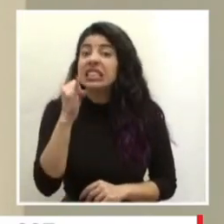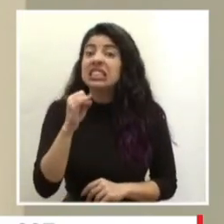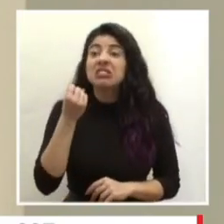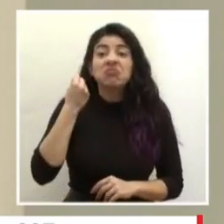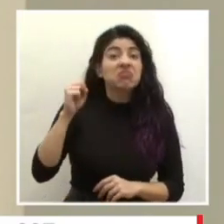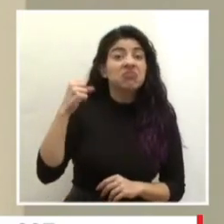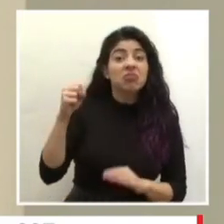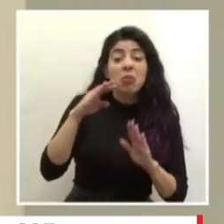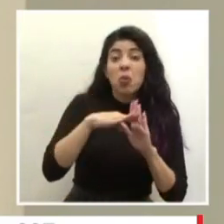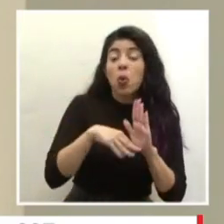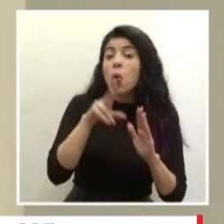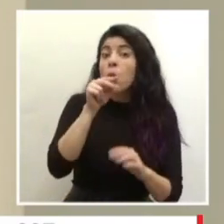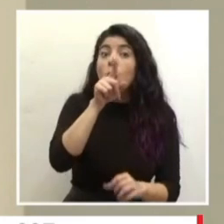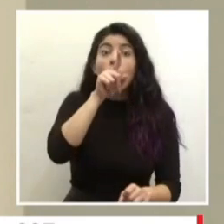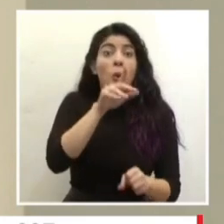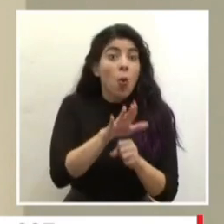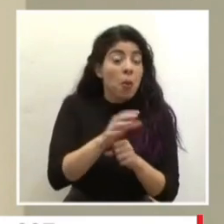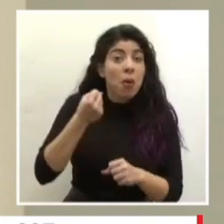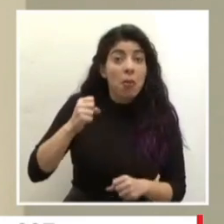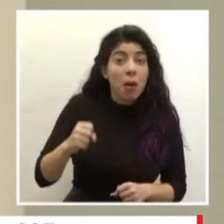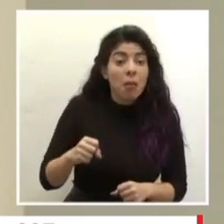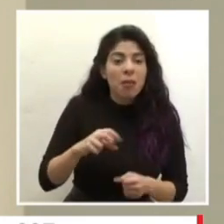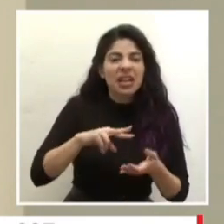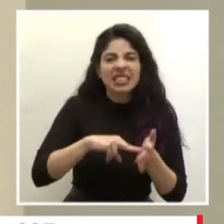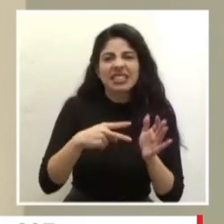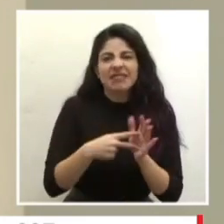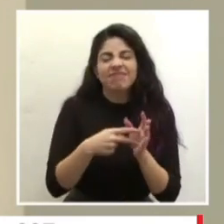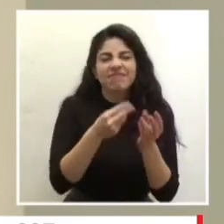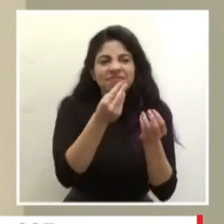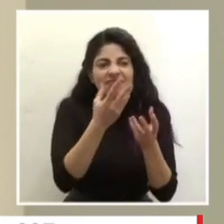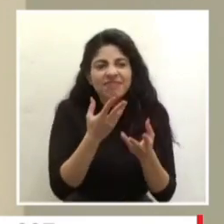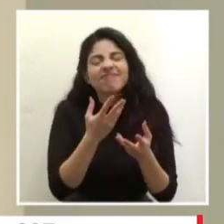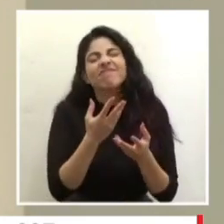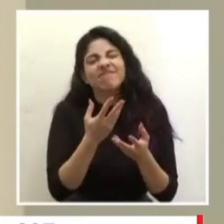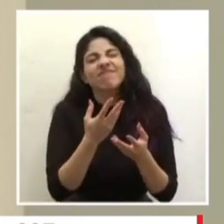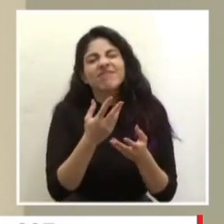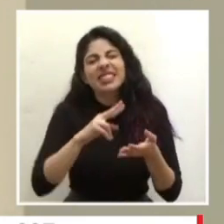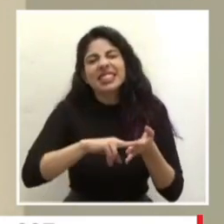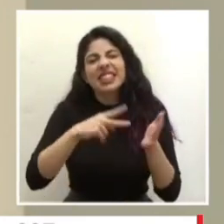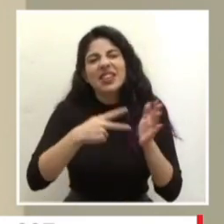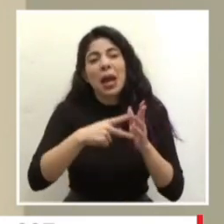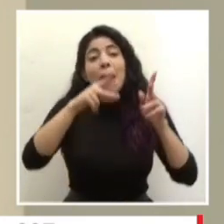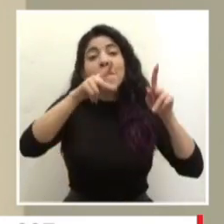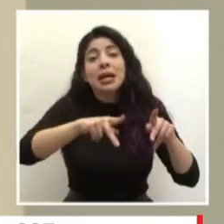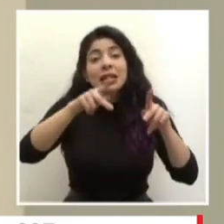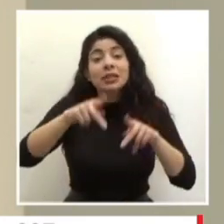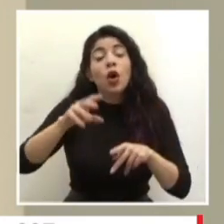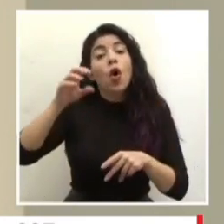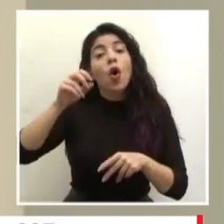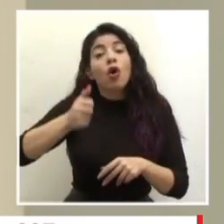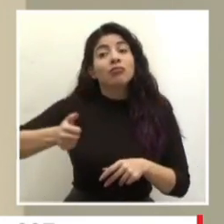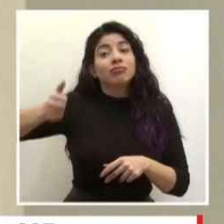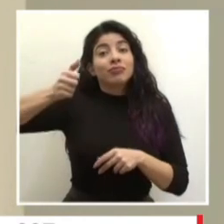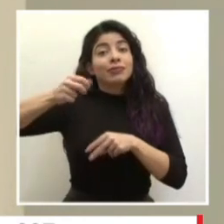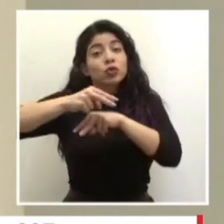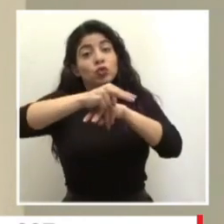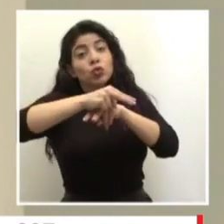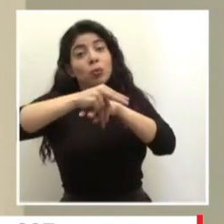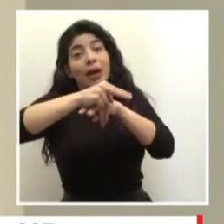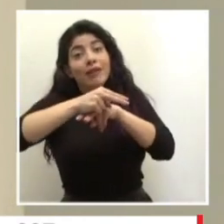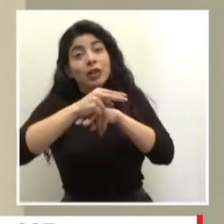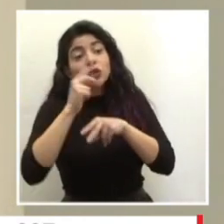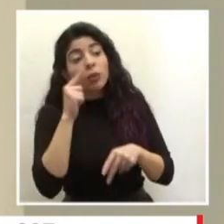de protocolos en general, lo que nos indica a nosotros es que justamente las personas o los supervisores de que se cumplan los